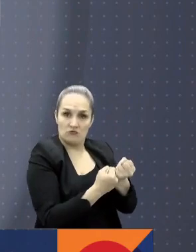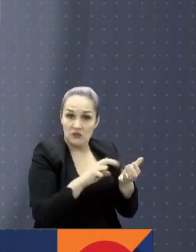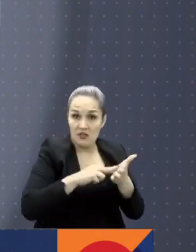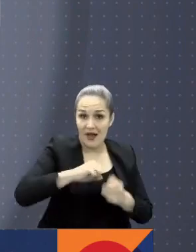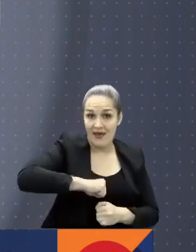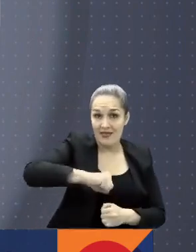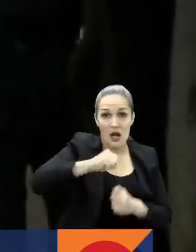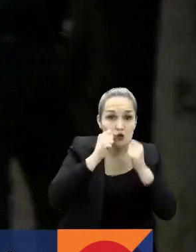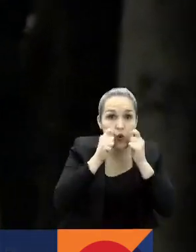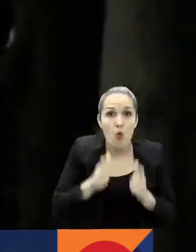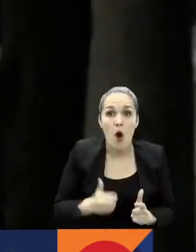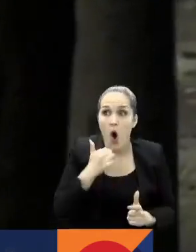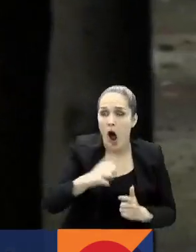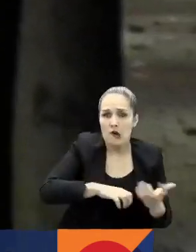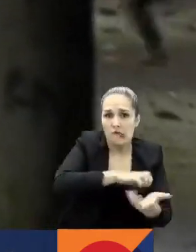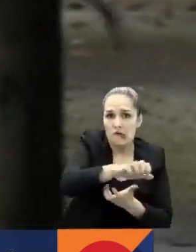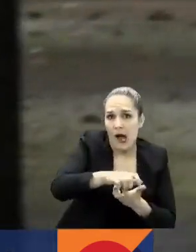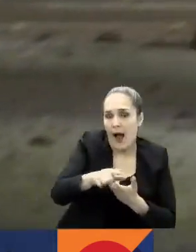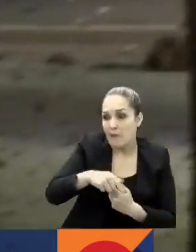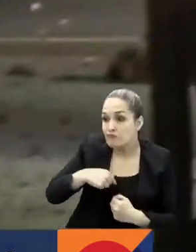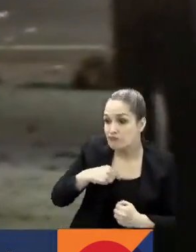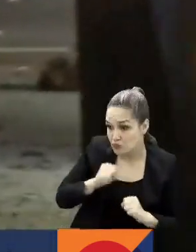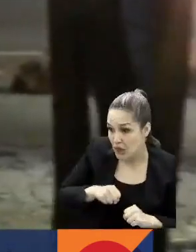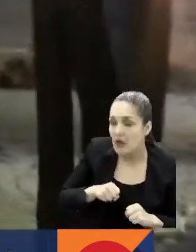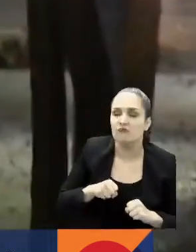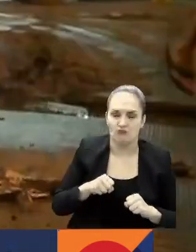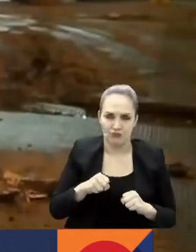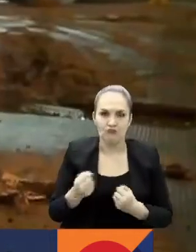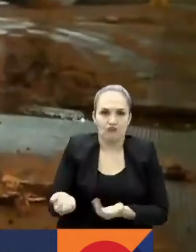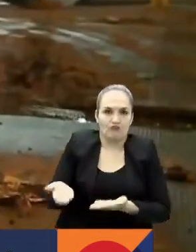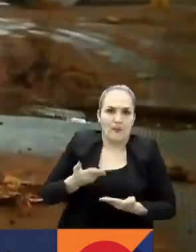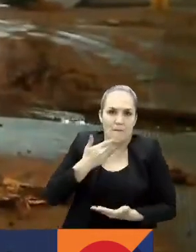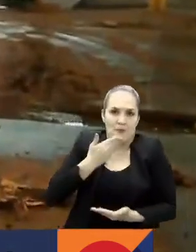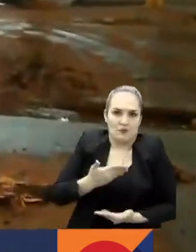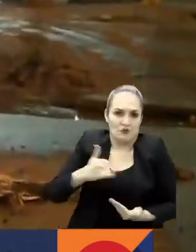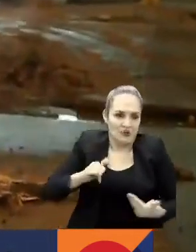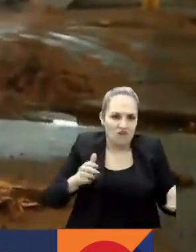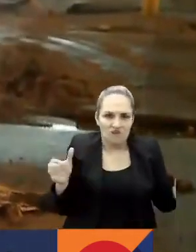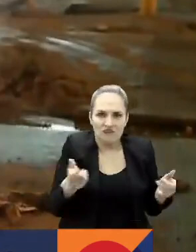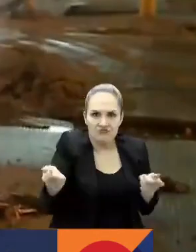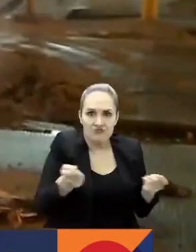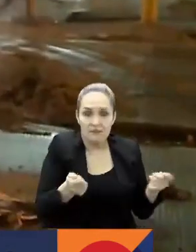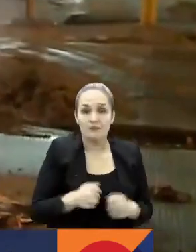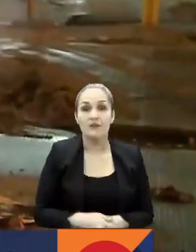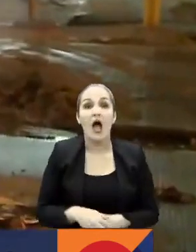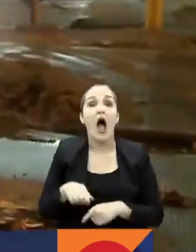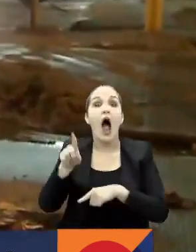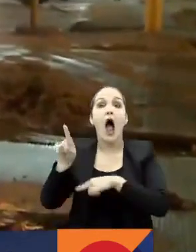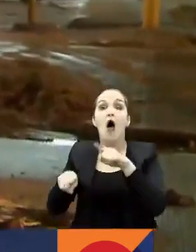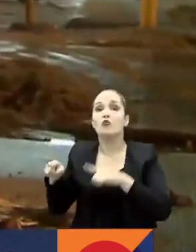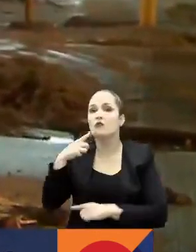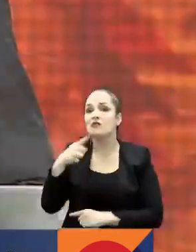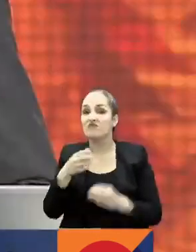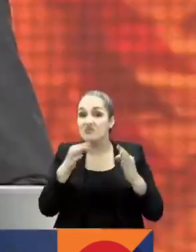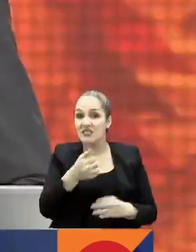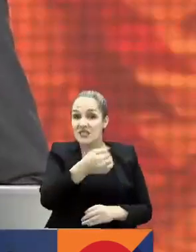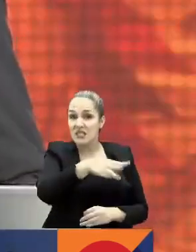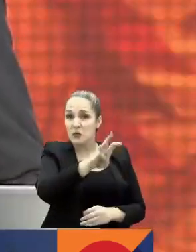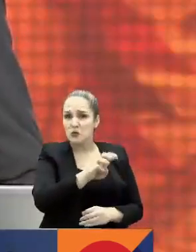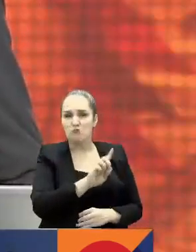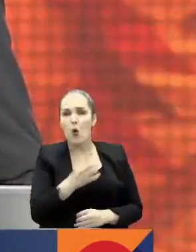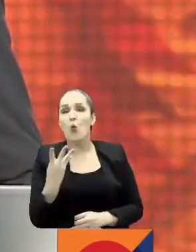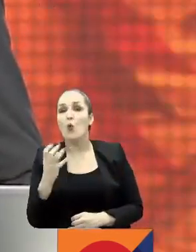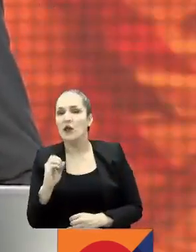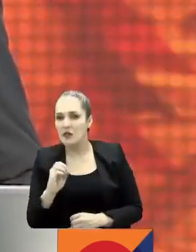cuando hay actos irregulares. Algunas organizaciones civiles contabilizan más de 40 víctimas mortales en las protestas. La